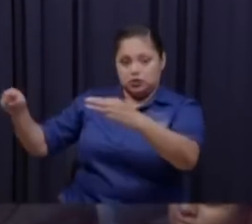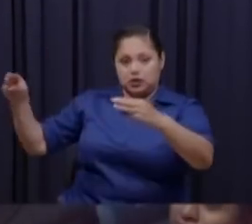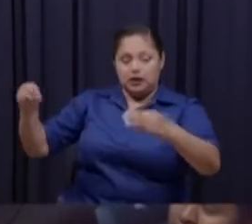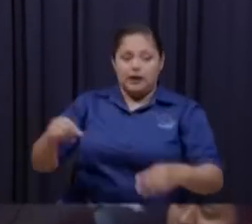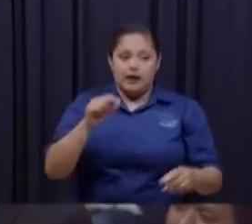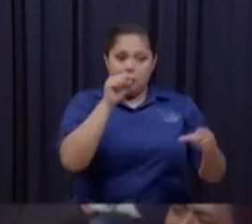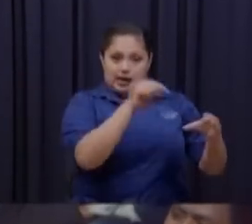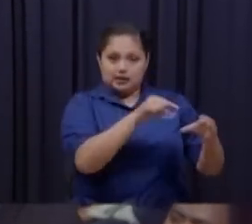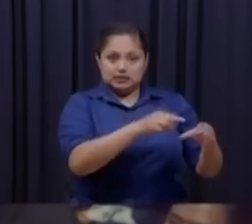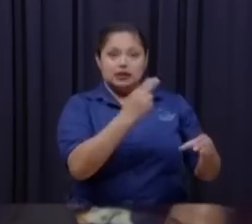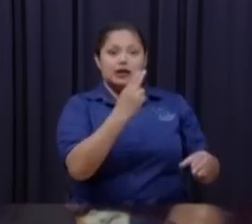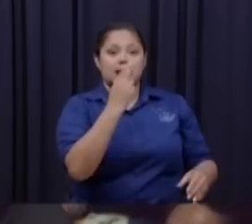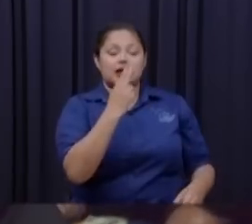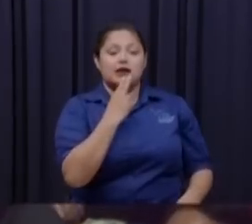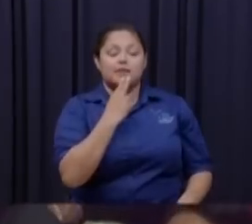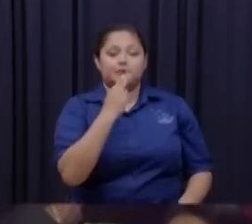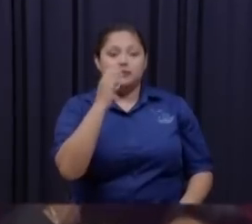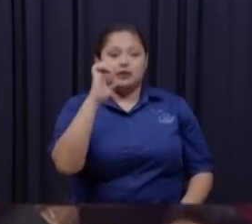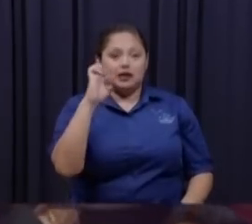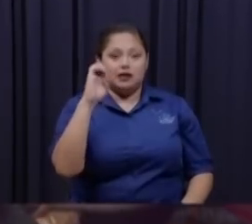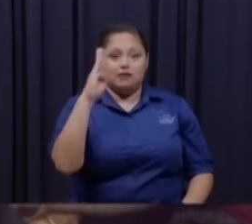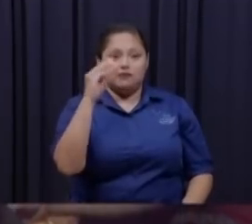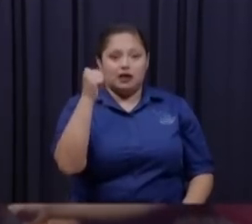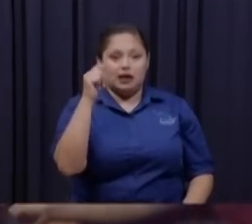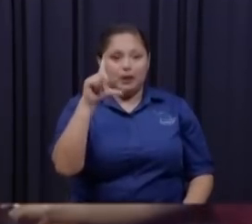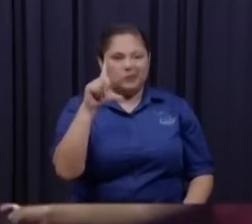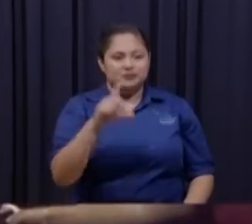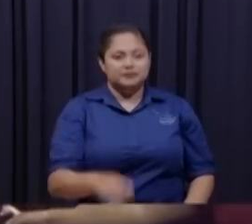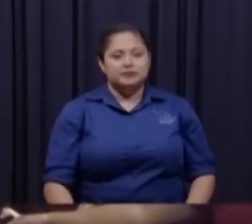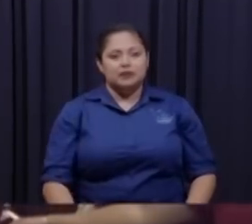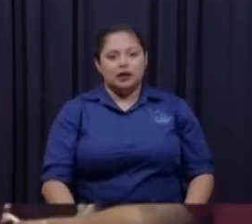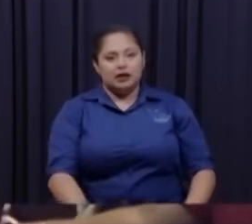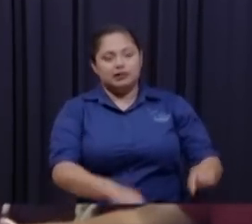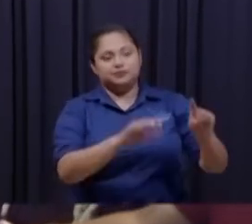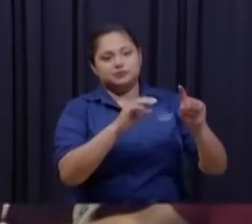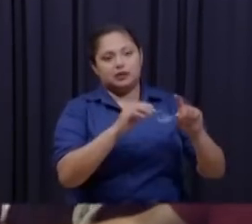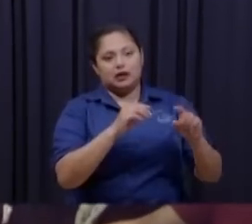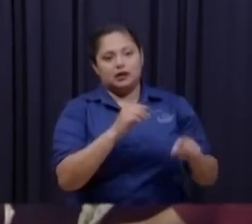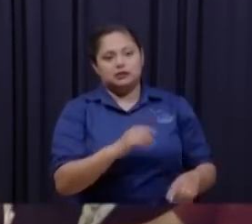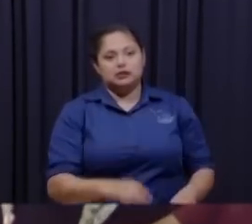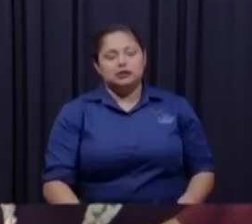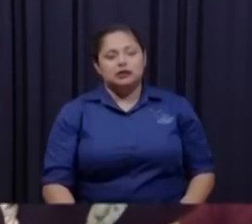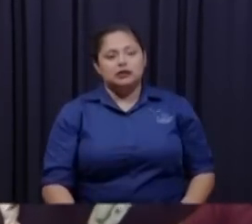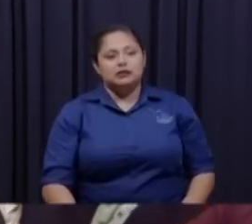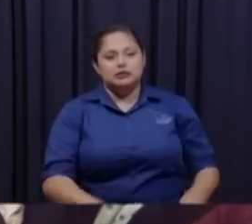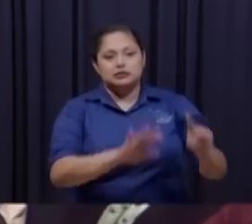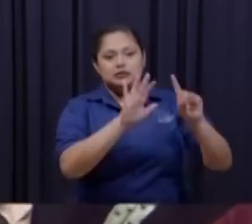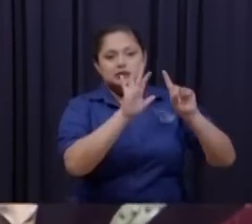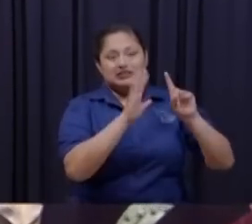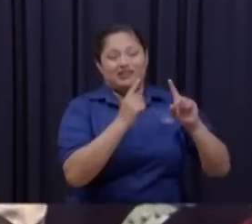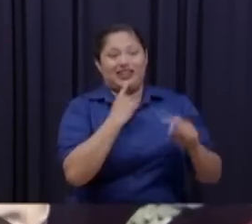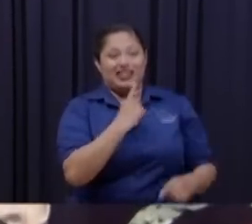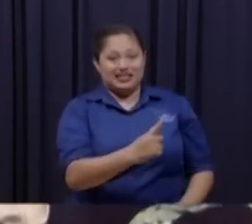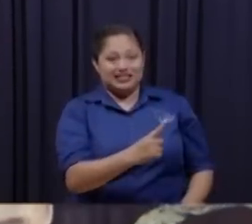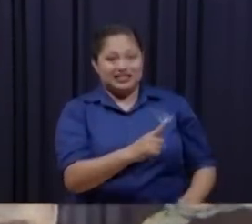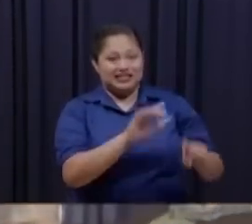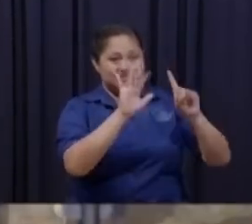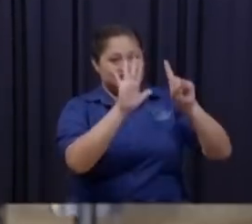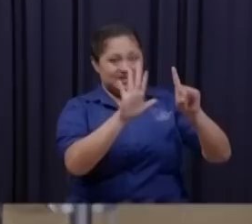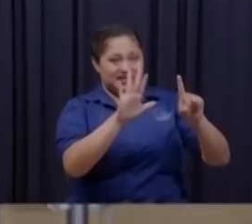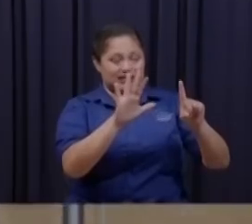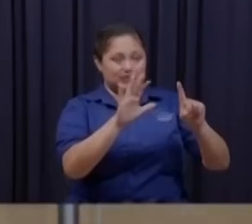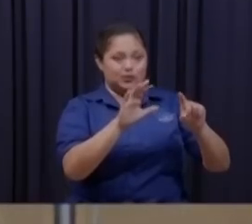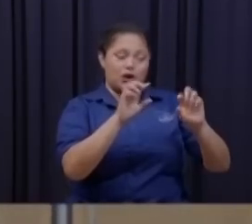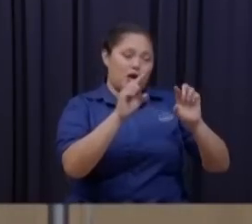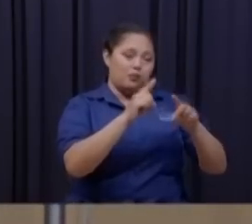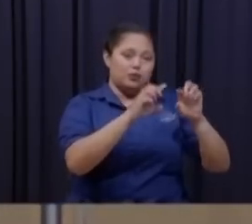van a pronunciar por 6 personas de los hijos de Israel, se van a pronunciar las maldiciones. Y